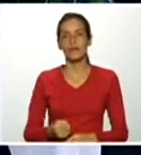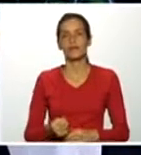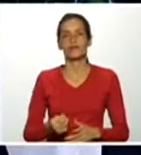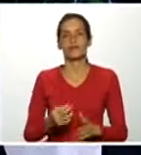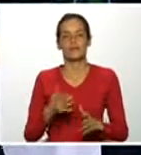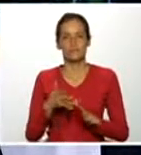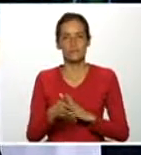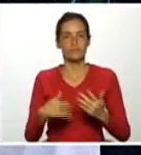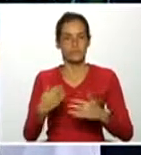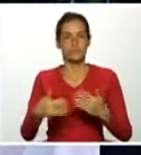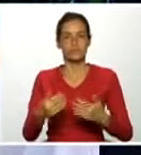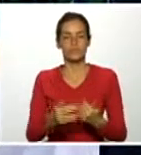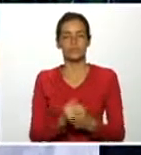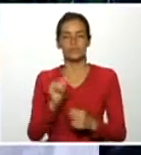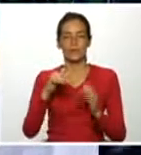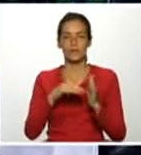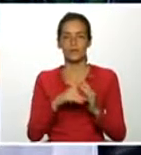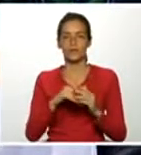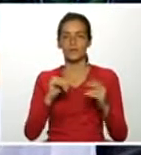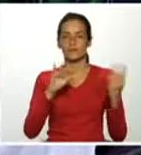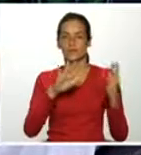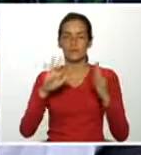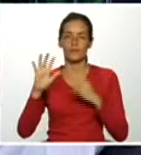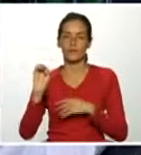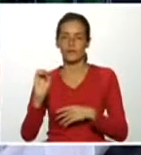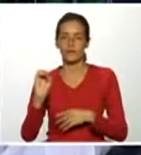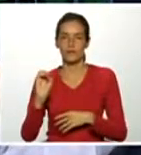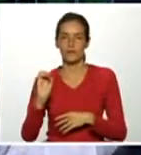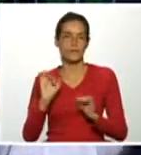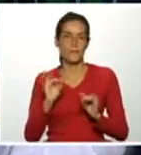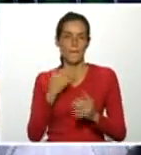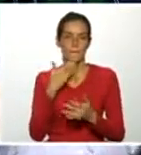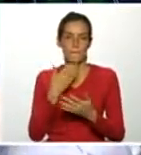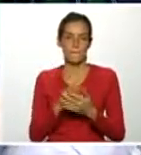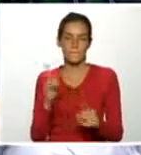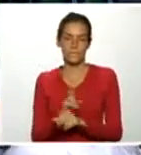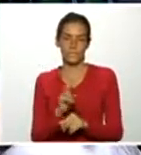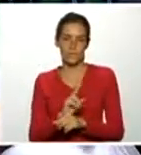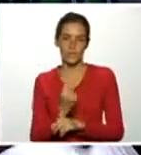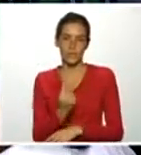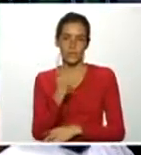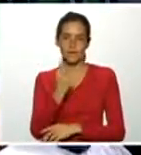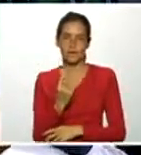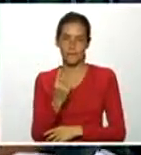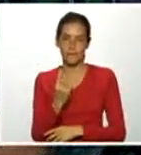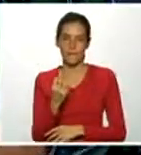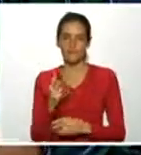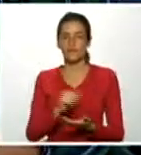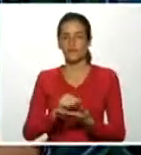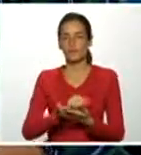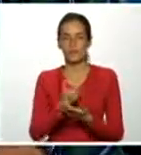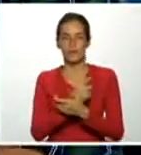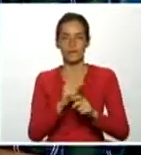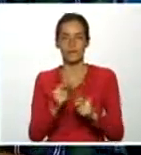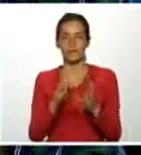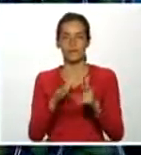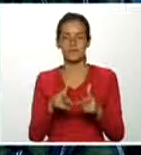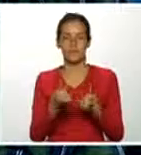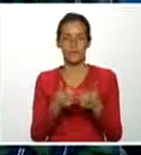ley 3390, okay, que planteaba el uso prioritario de software libre en la administración